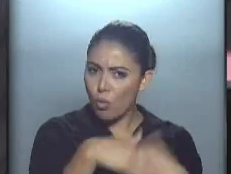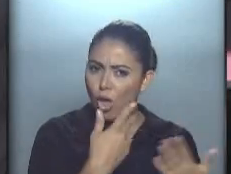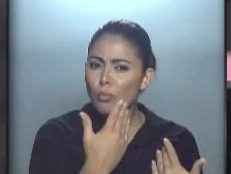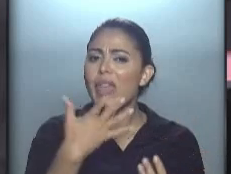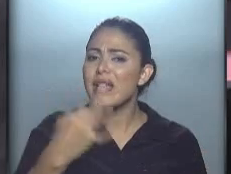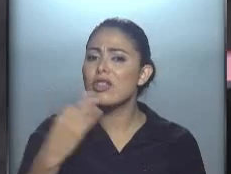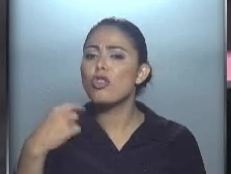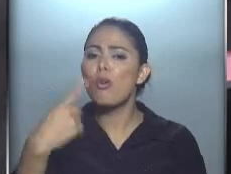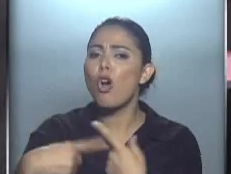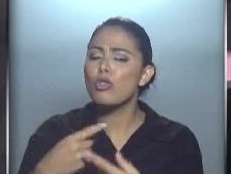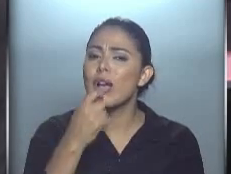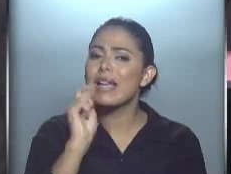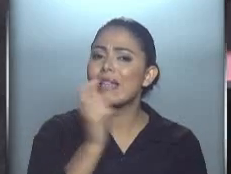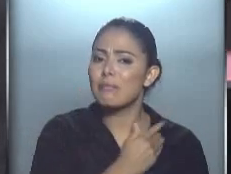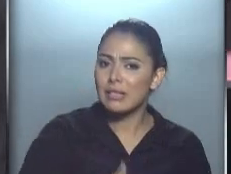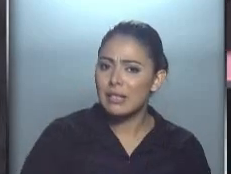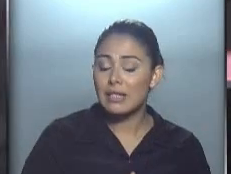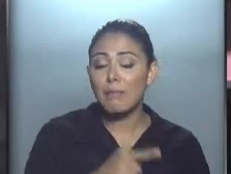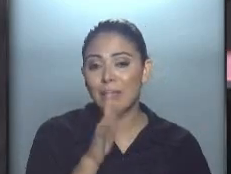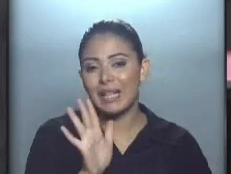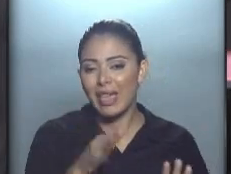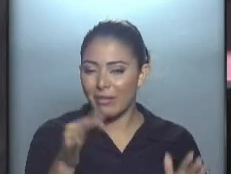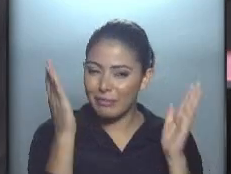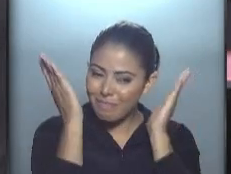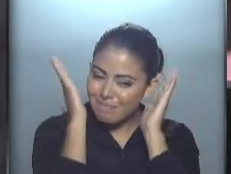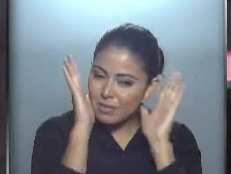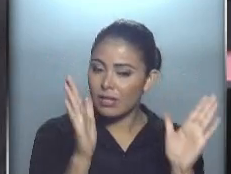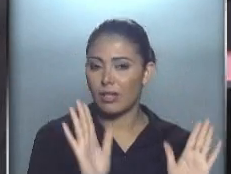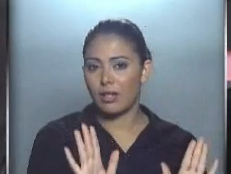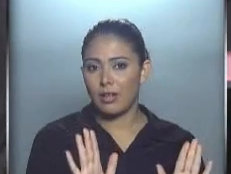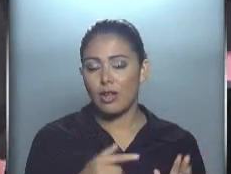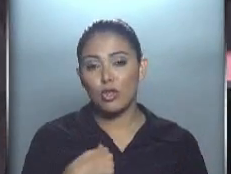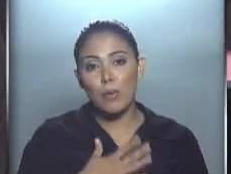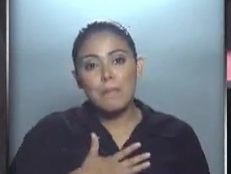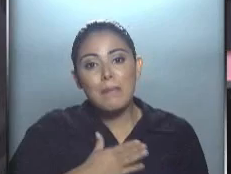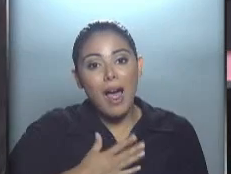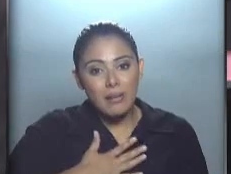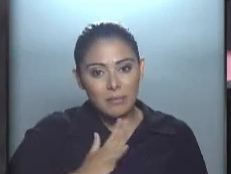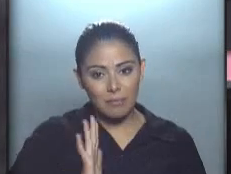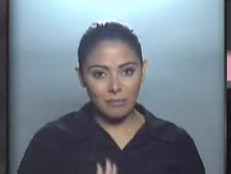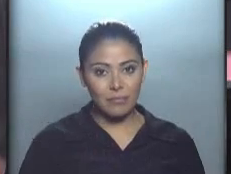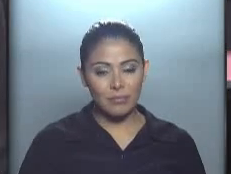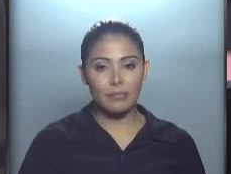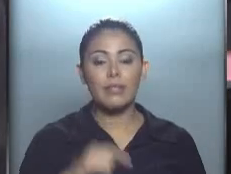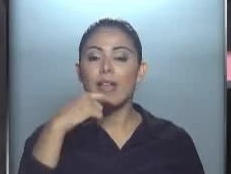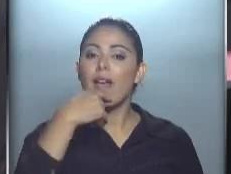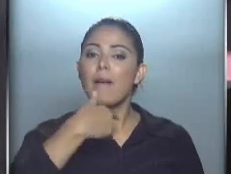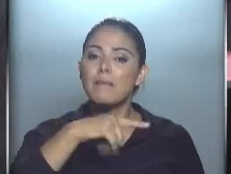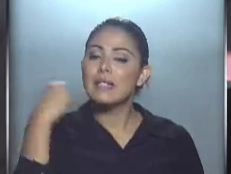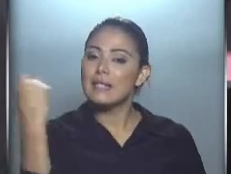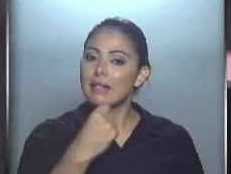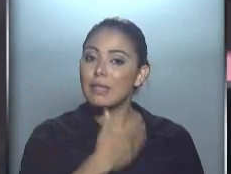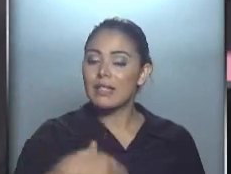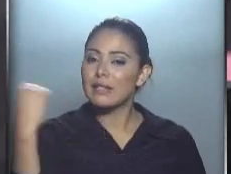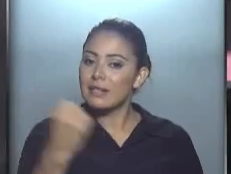destinos de un club, ¿no? Me parece que por allí radica el análisis. Me da la sensación de que contará con el consenso o que va a intentar contar